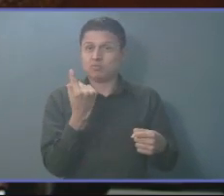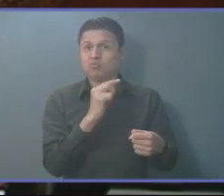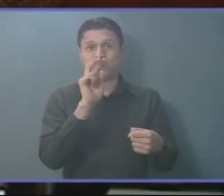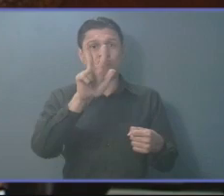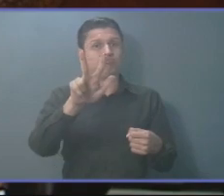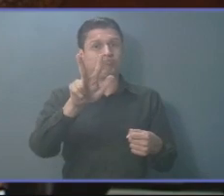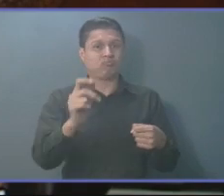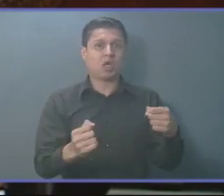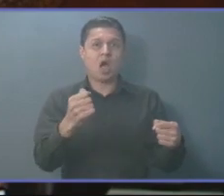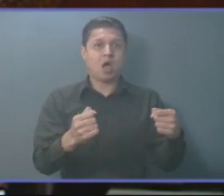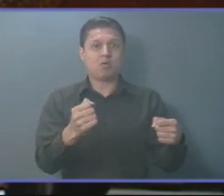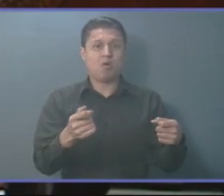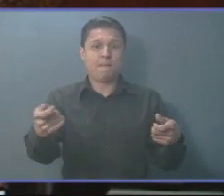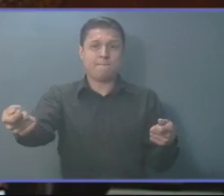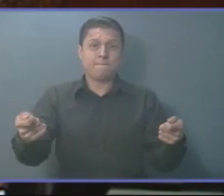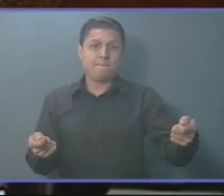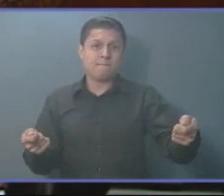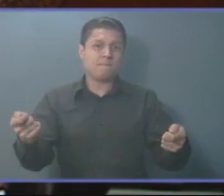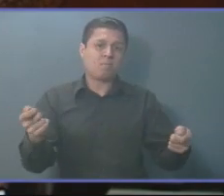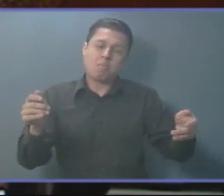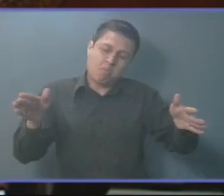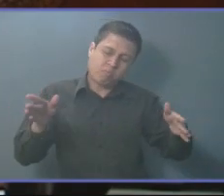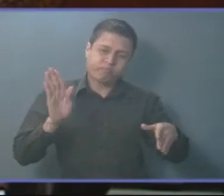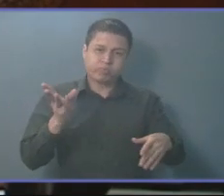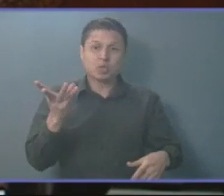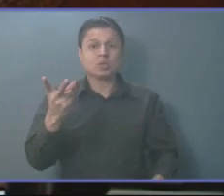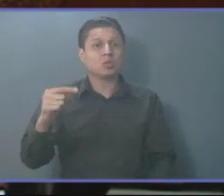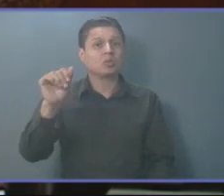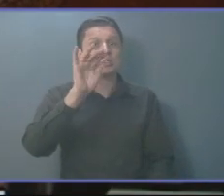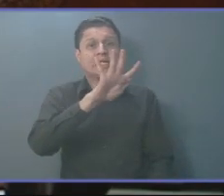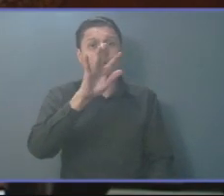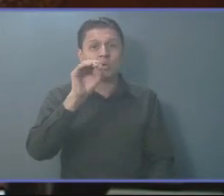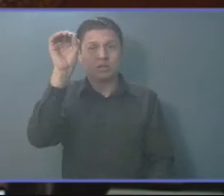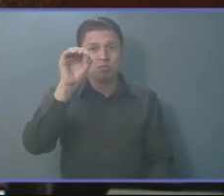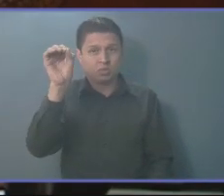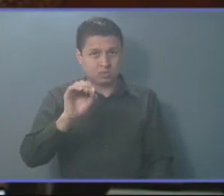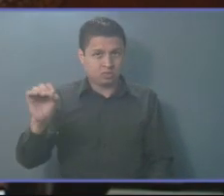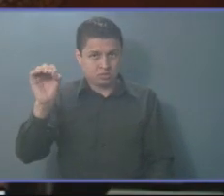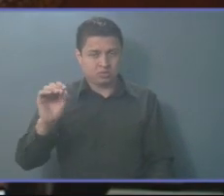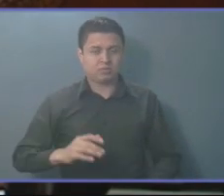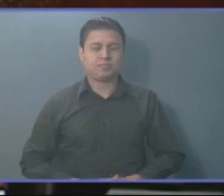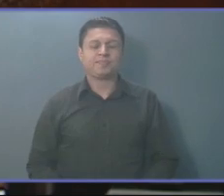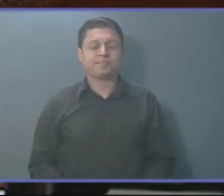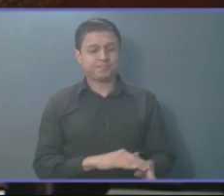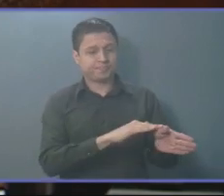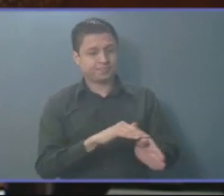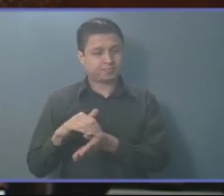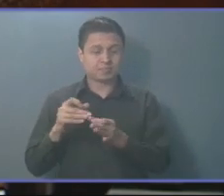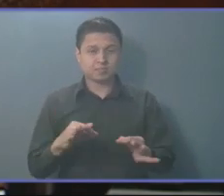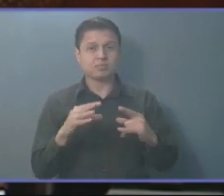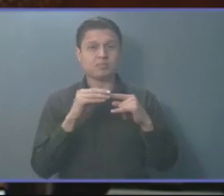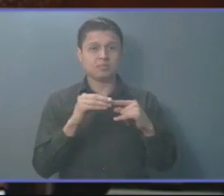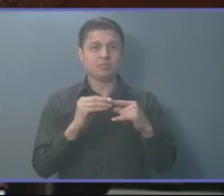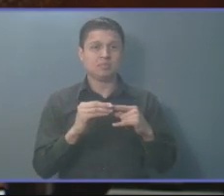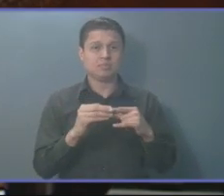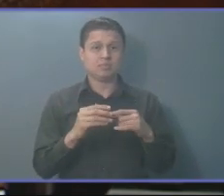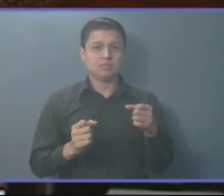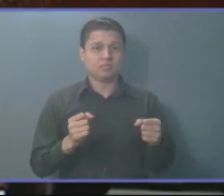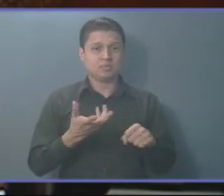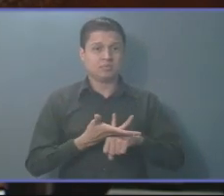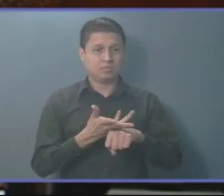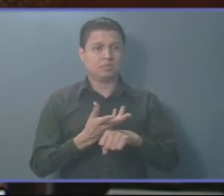proporcionar alcohol gel a los pasajeros. 6 romanos. Medidas especiales para el transporte individual de